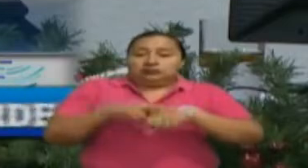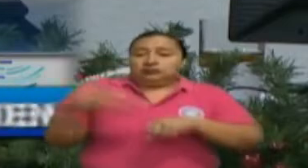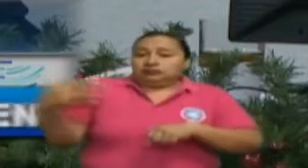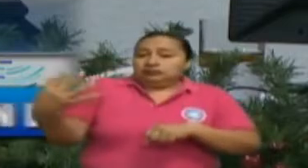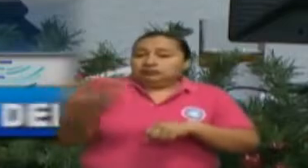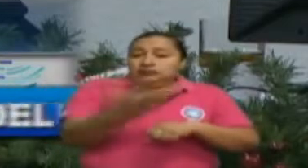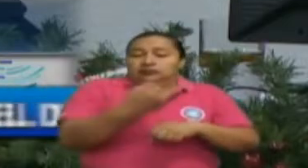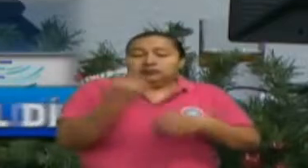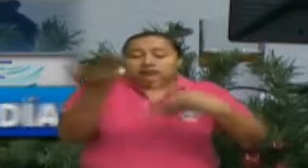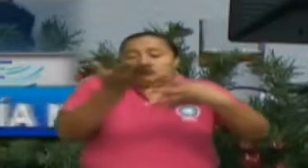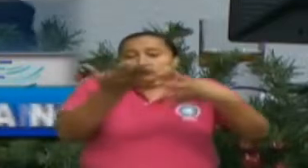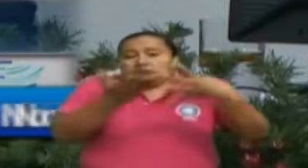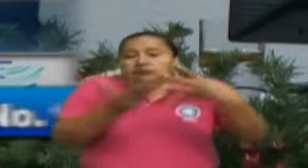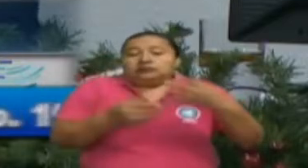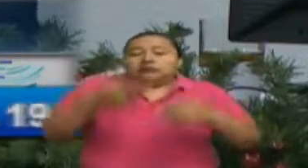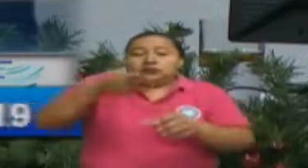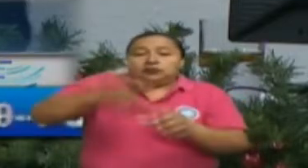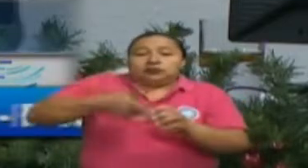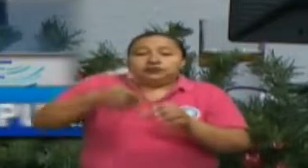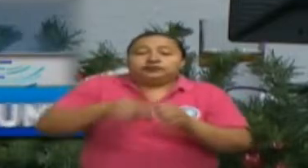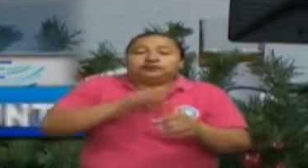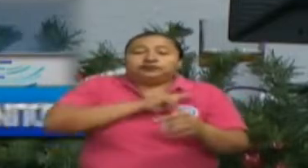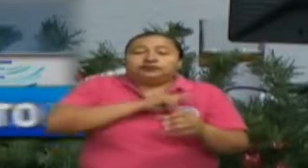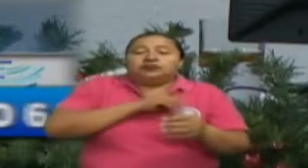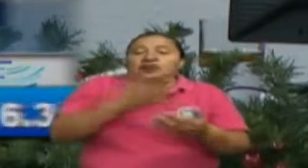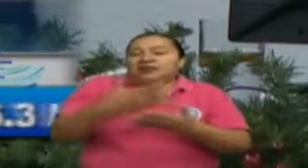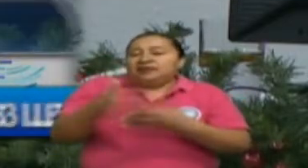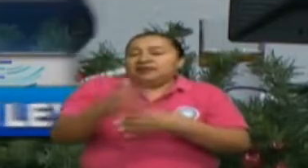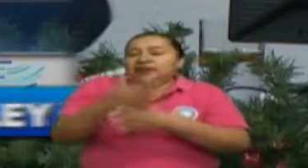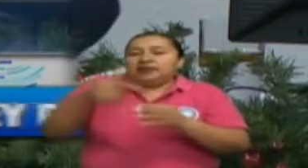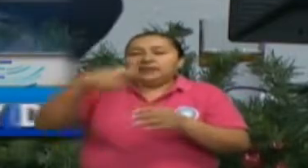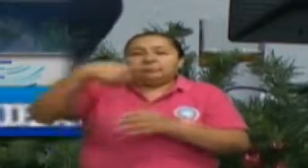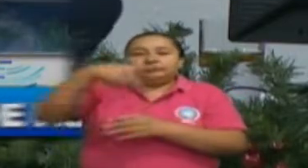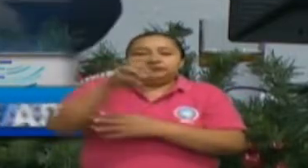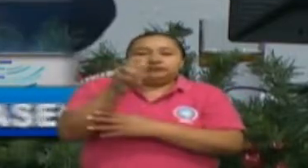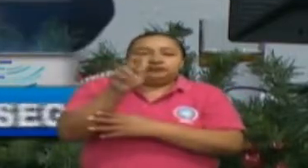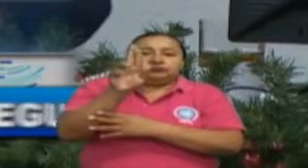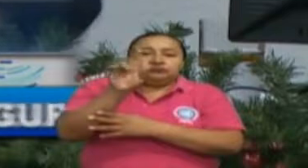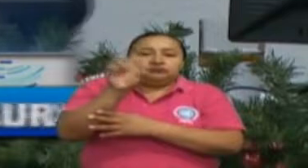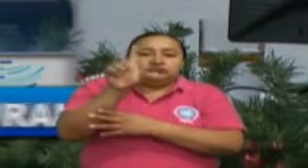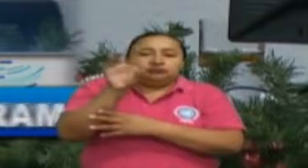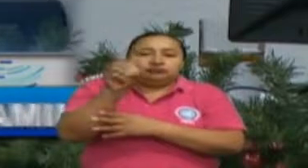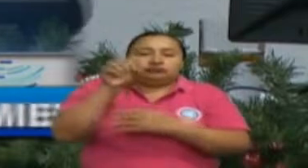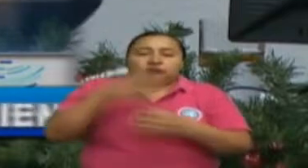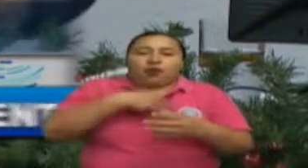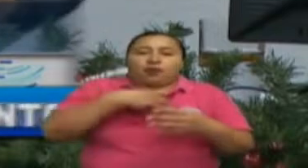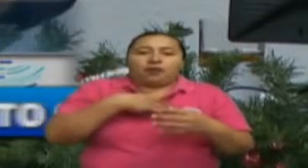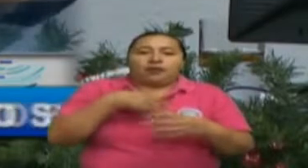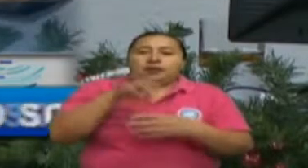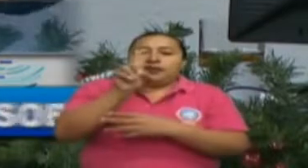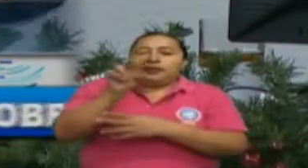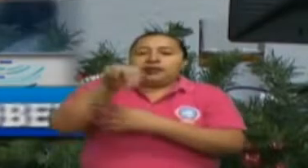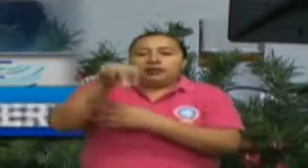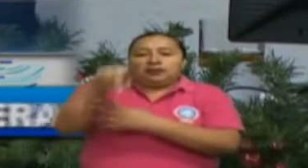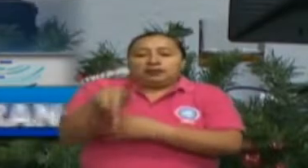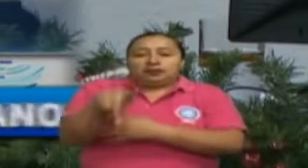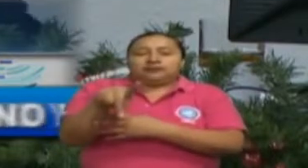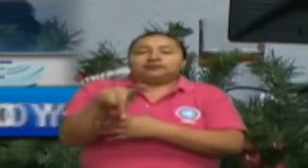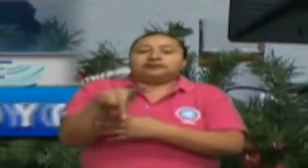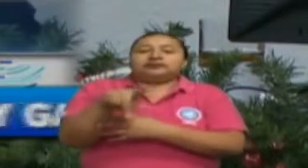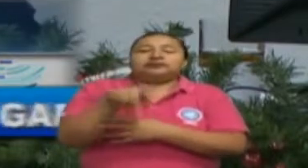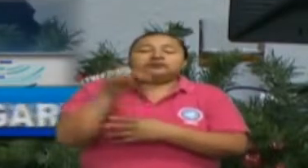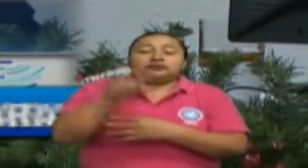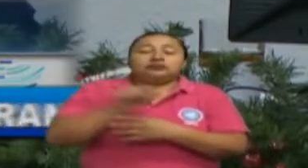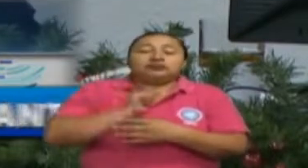los inventarios de combustibles y productos derivados del petróleo propiedad de la empresa distribuidora nicaragüense de